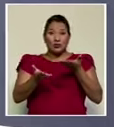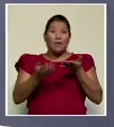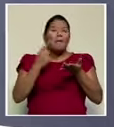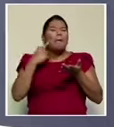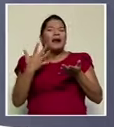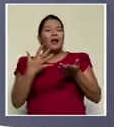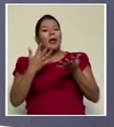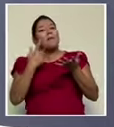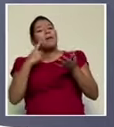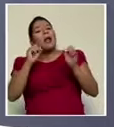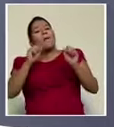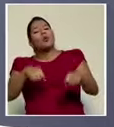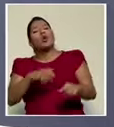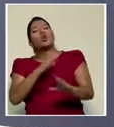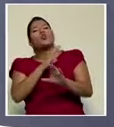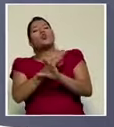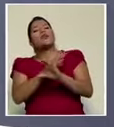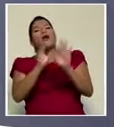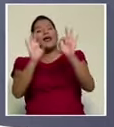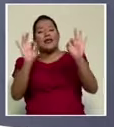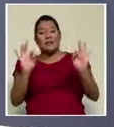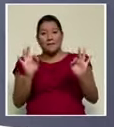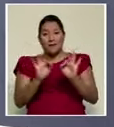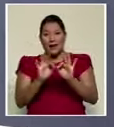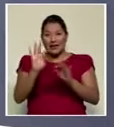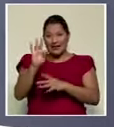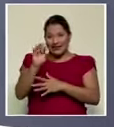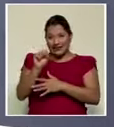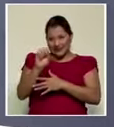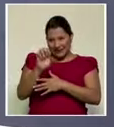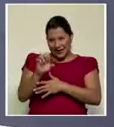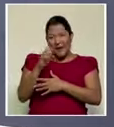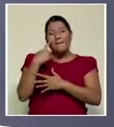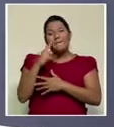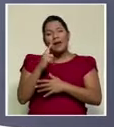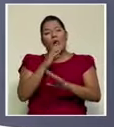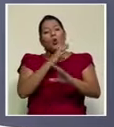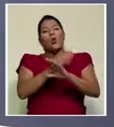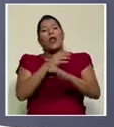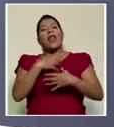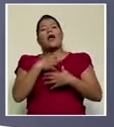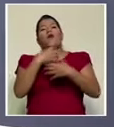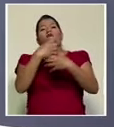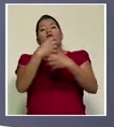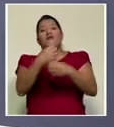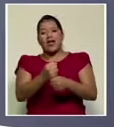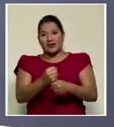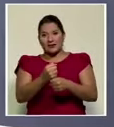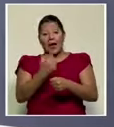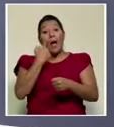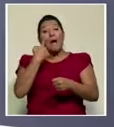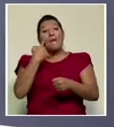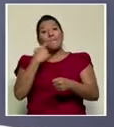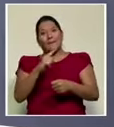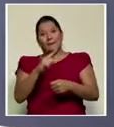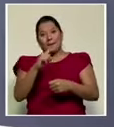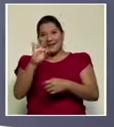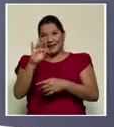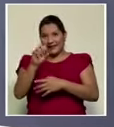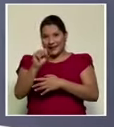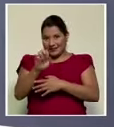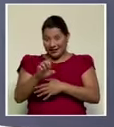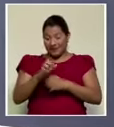la credibilidad, al prestigio, a la confianza del Tribunal Supremo de Elecciones entre los costarricenses. Yo